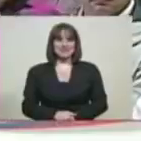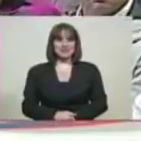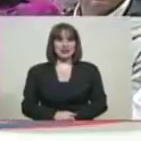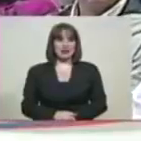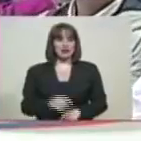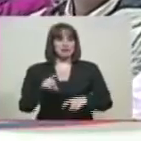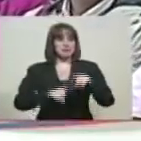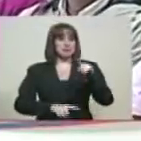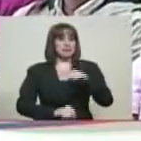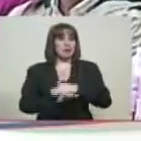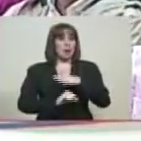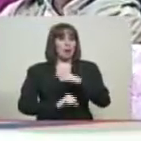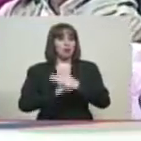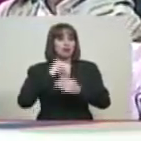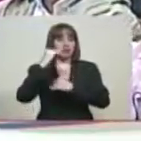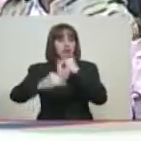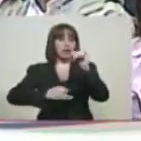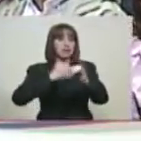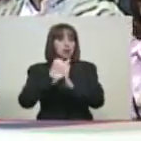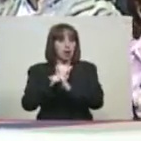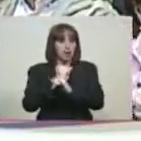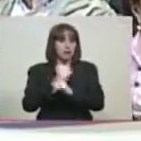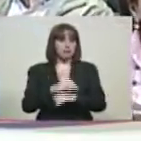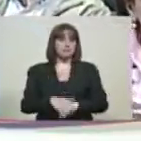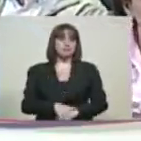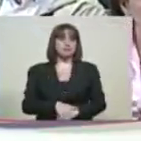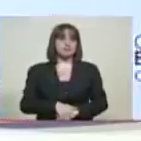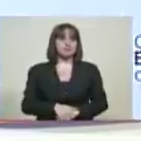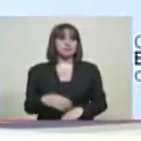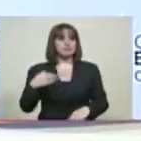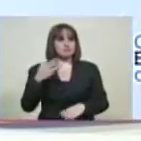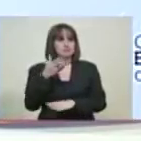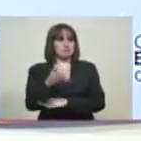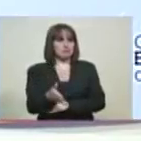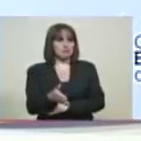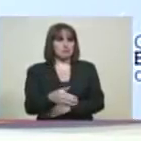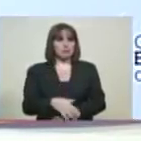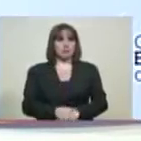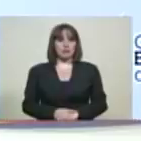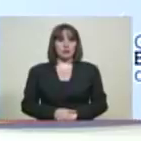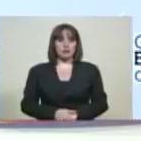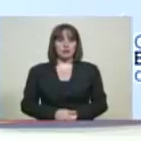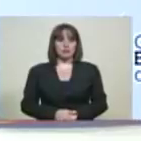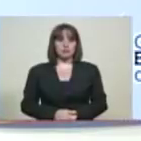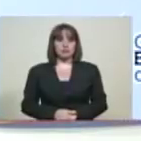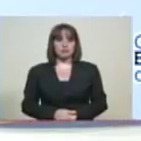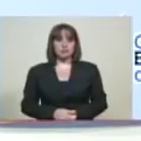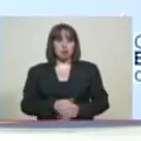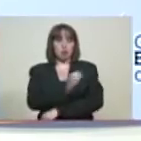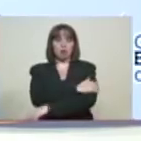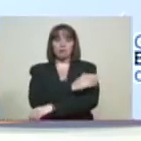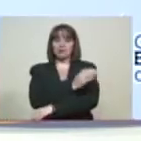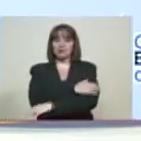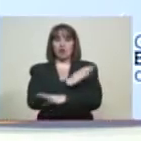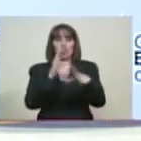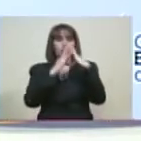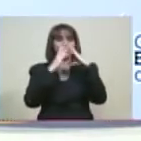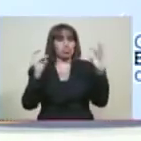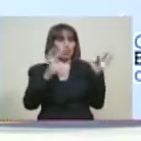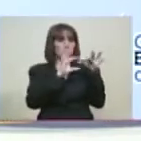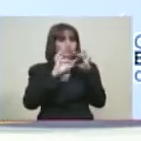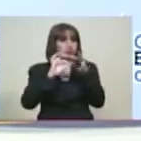buscar apoyo internacional para ir con la oposición toda unida